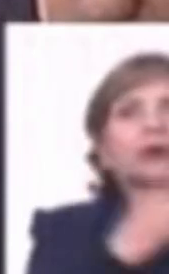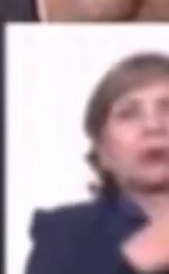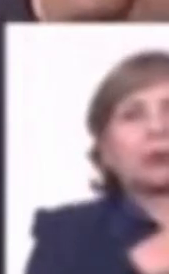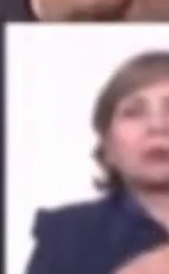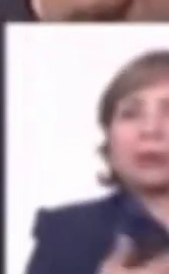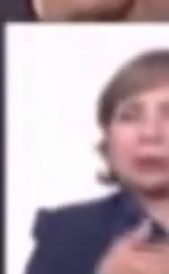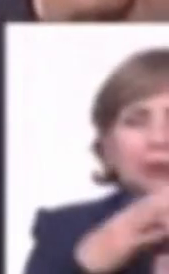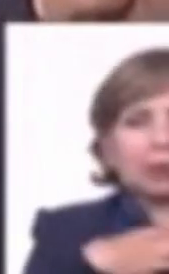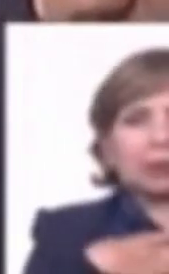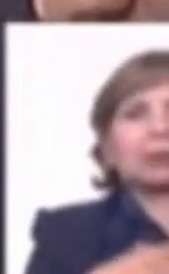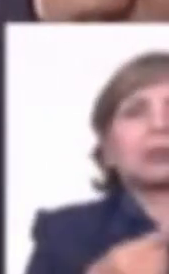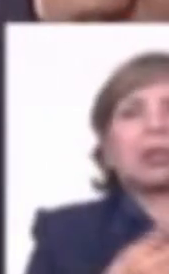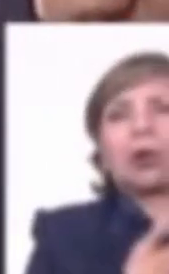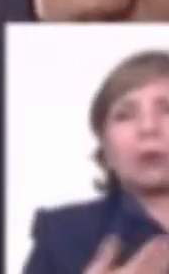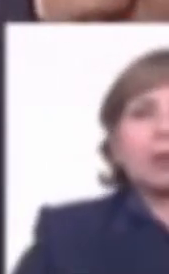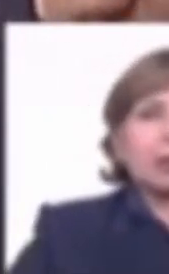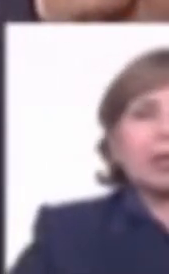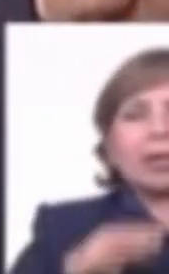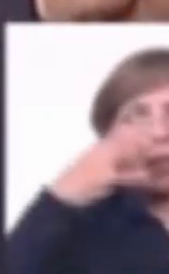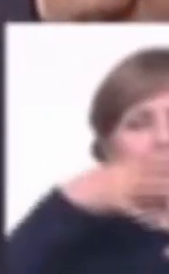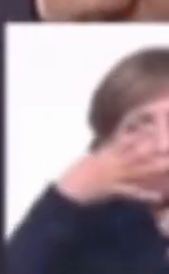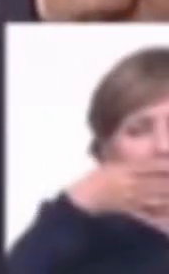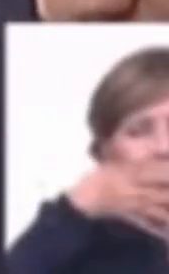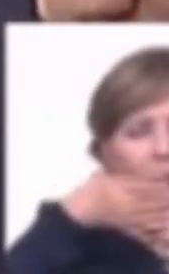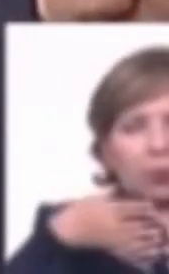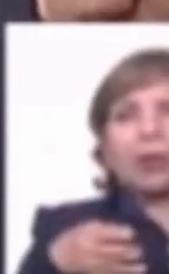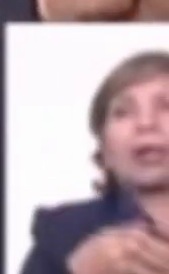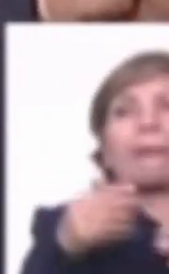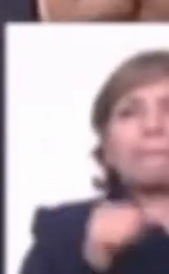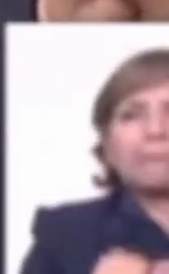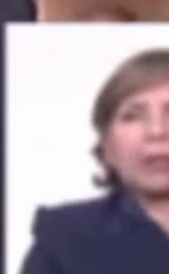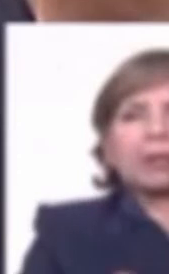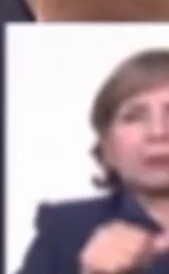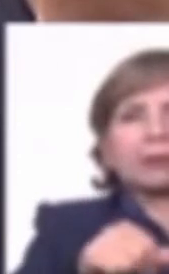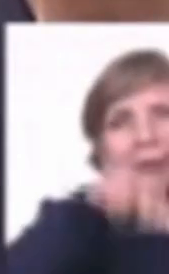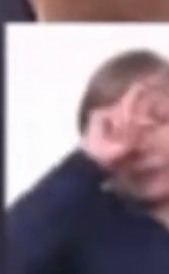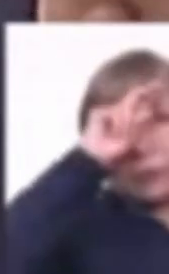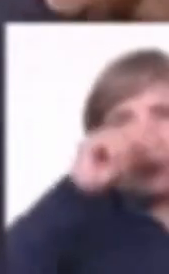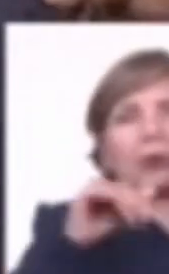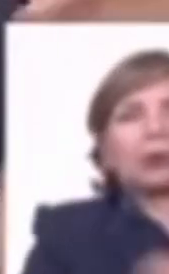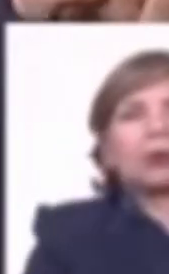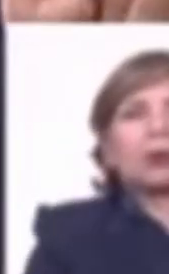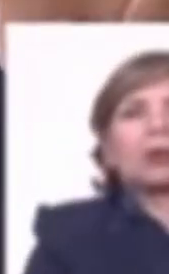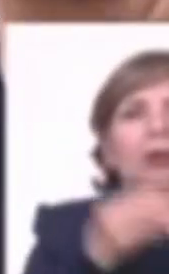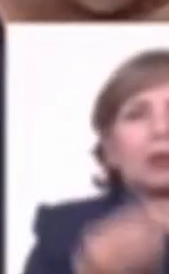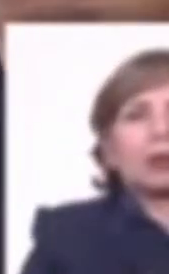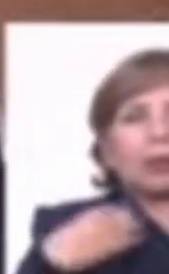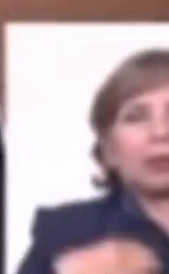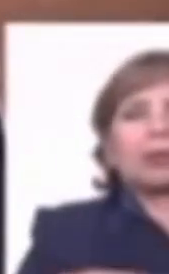sería interesante que el gobierno también evalúe en la permanencia del Perú de nuestro país en la Corte